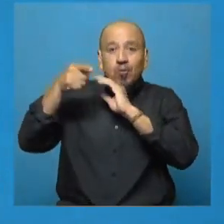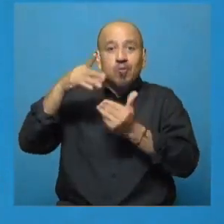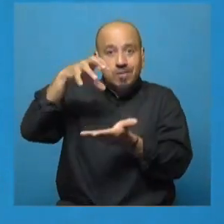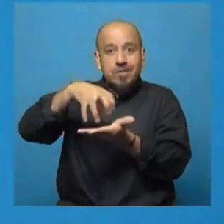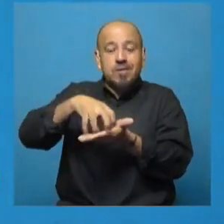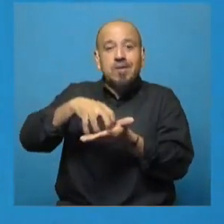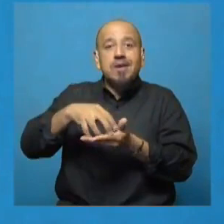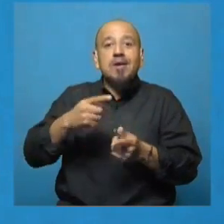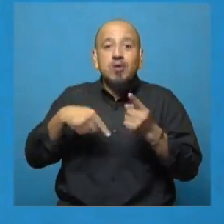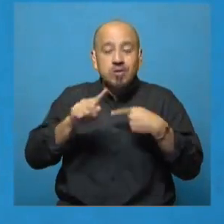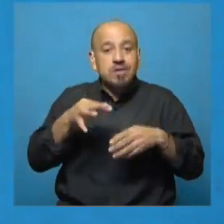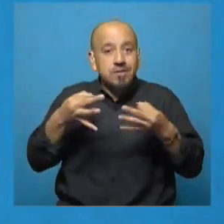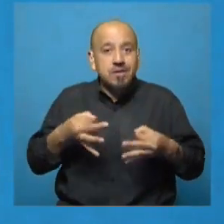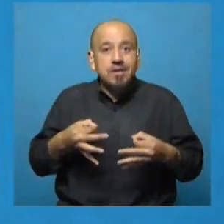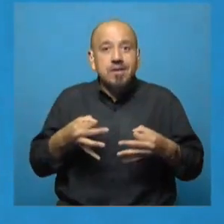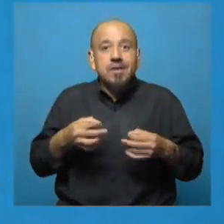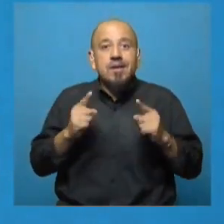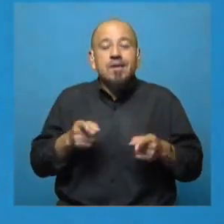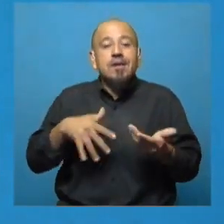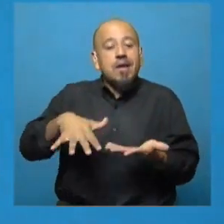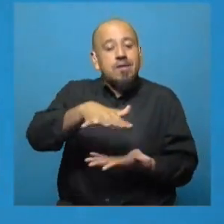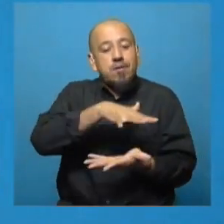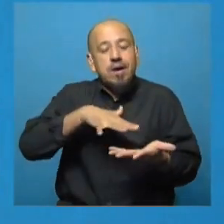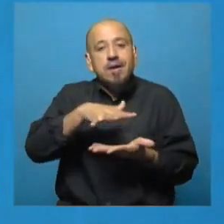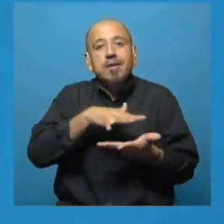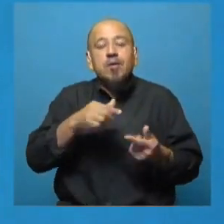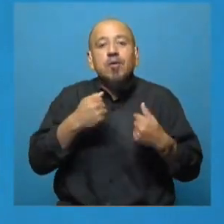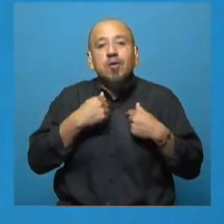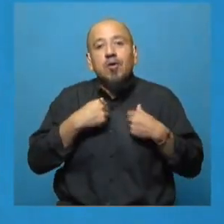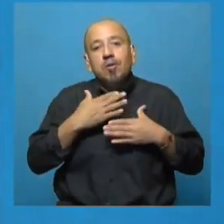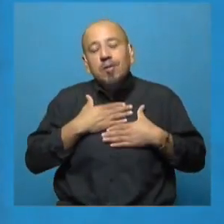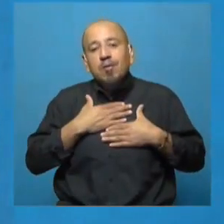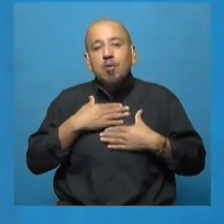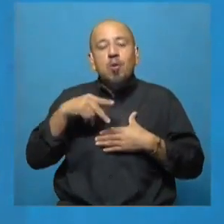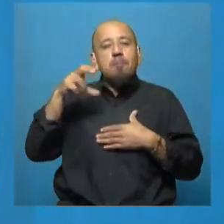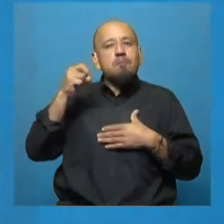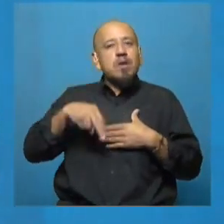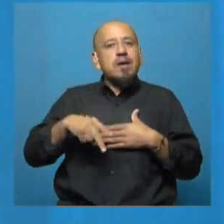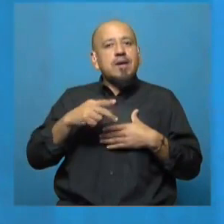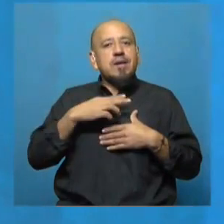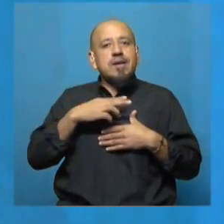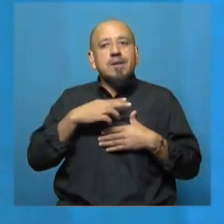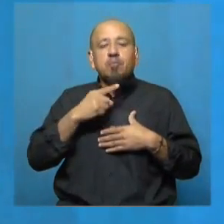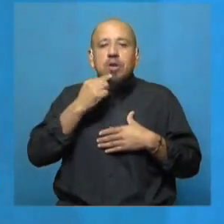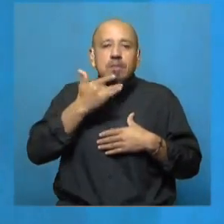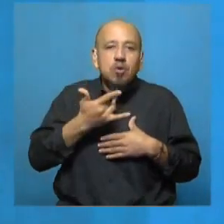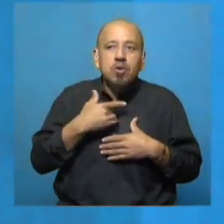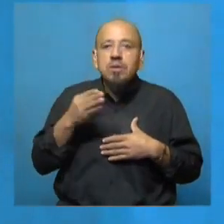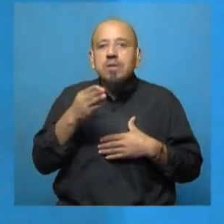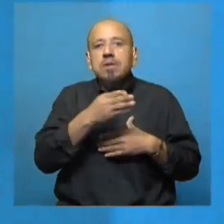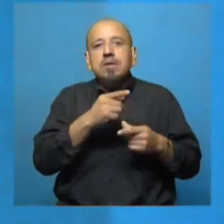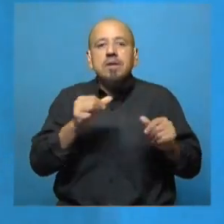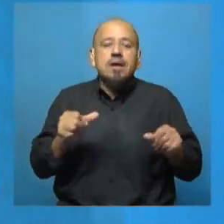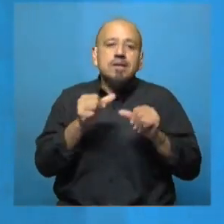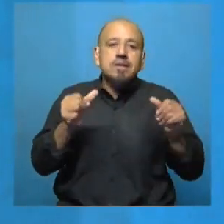y la verdad que y aparte en el barrio hacerme mi propia mi propio plan este ir conociendo autores